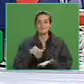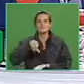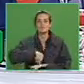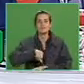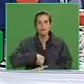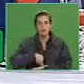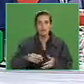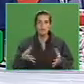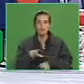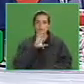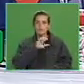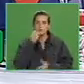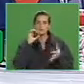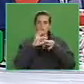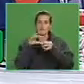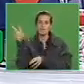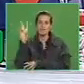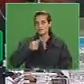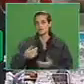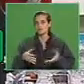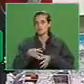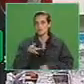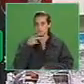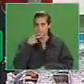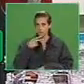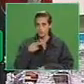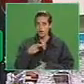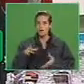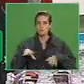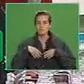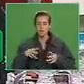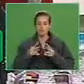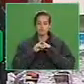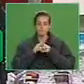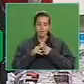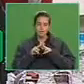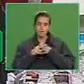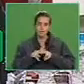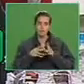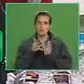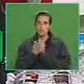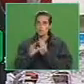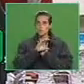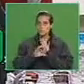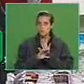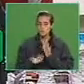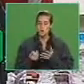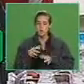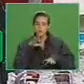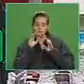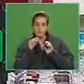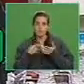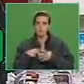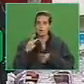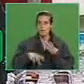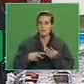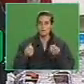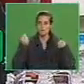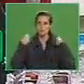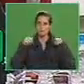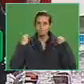del Partido Socialista Unido de Venezuela, por donde veo a recibir sus talleres, sus cursos, sus programas